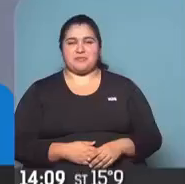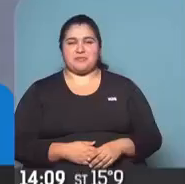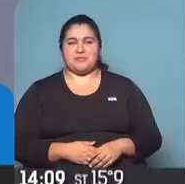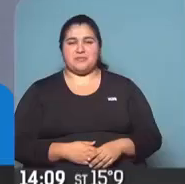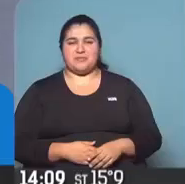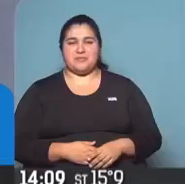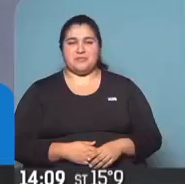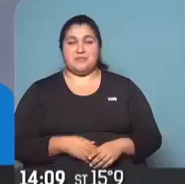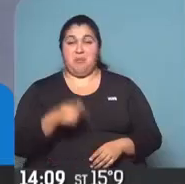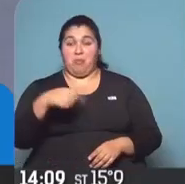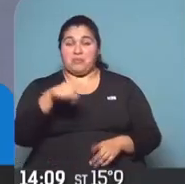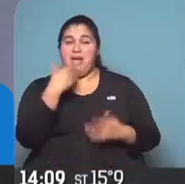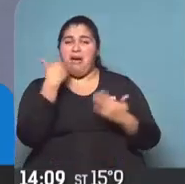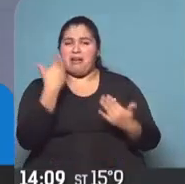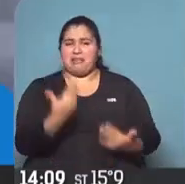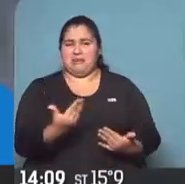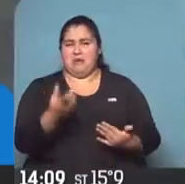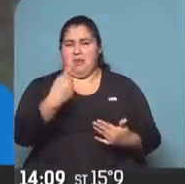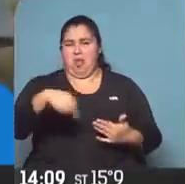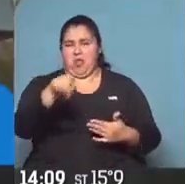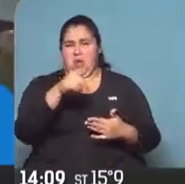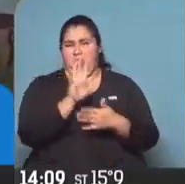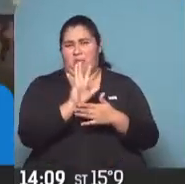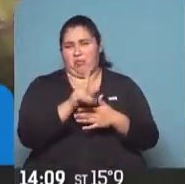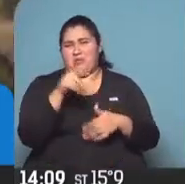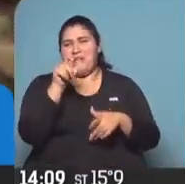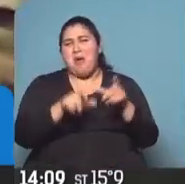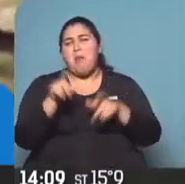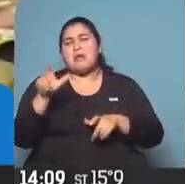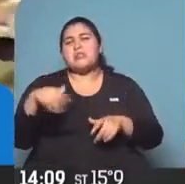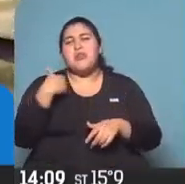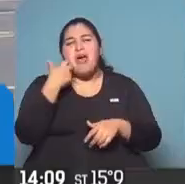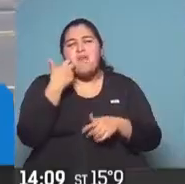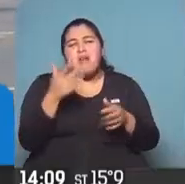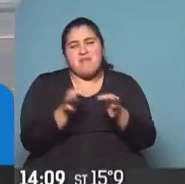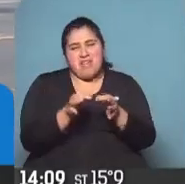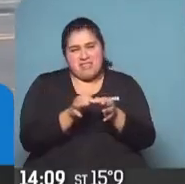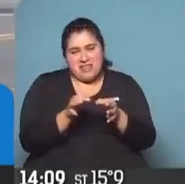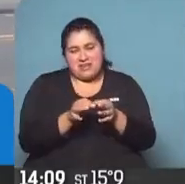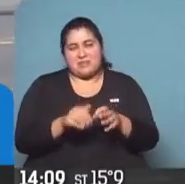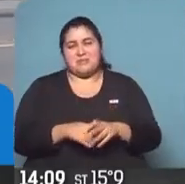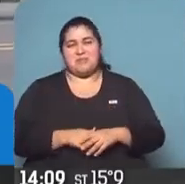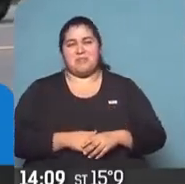es el agradecimiento del pueblo argentino a nuestros veteranos de guerra